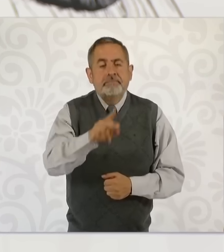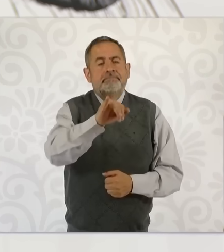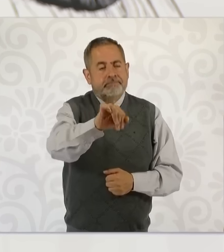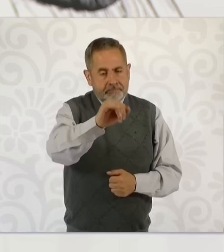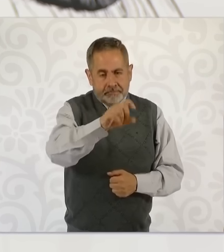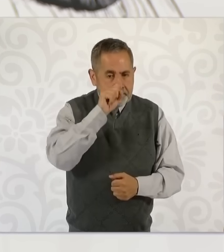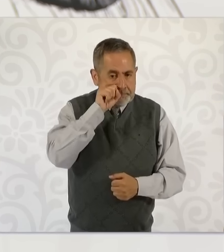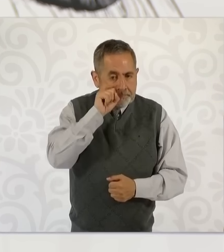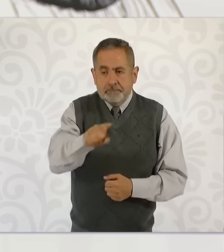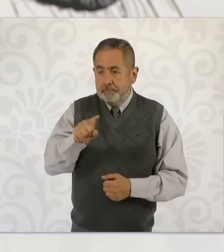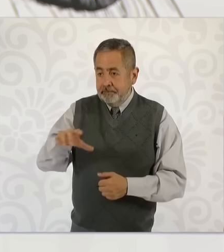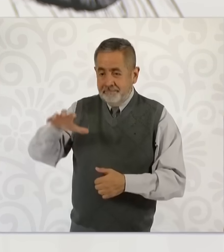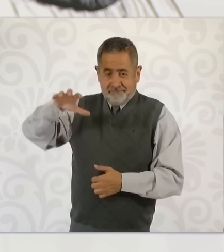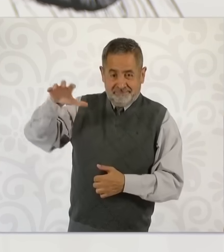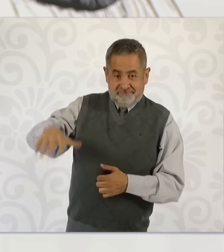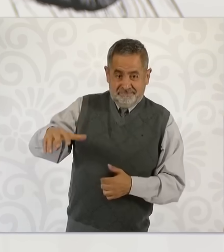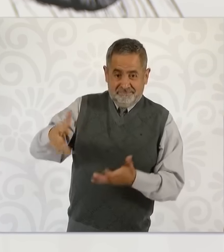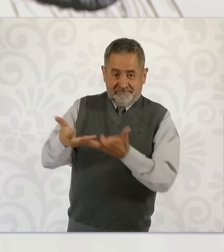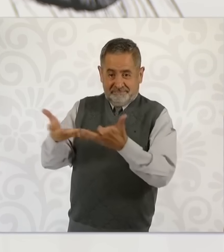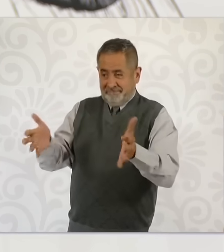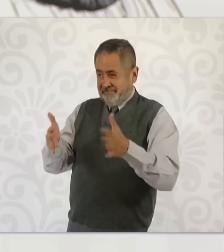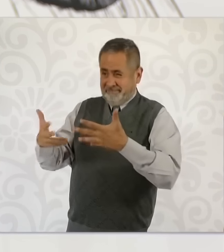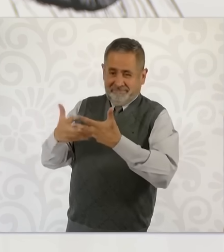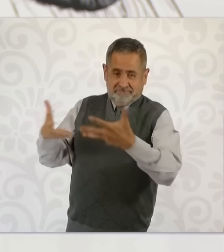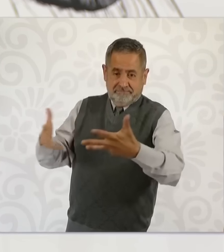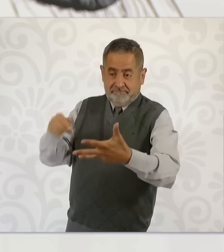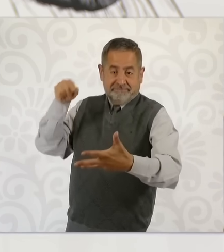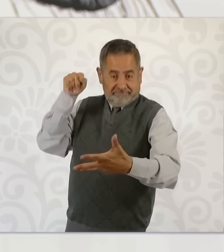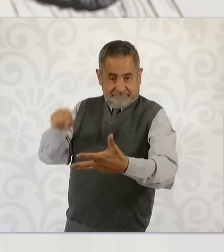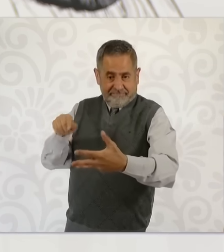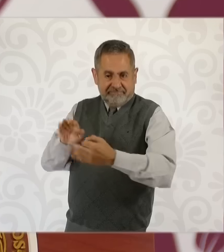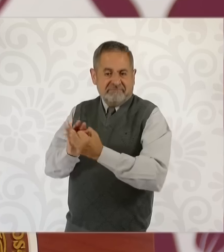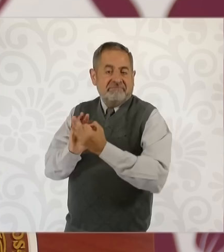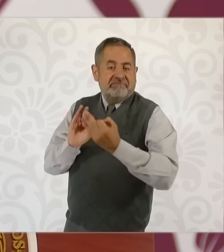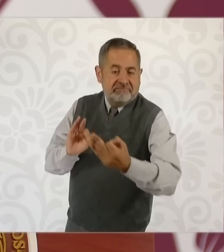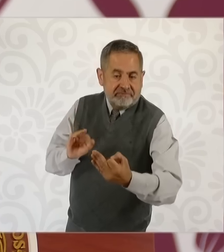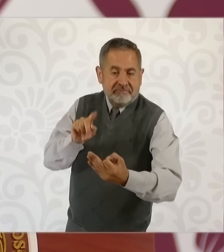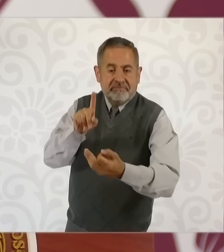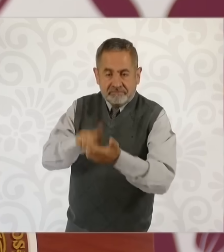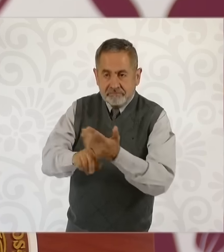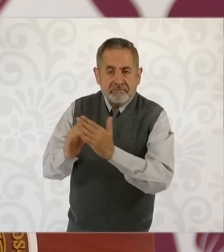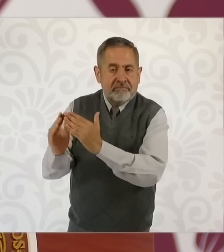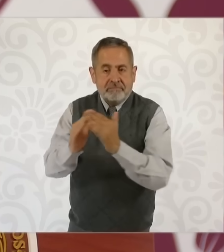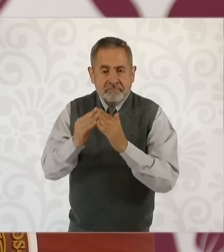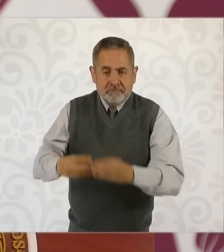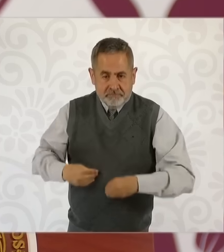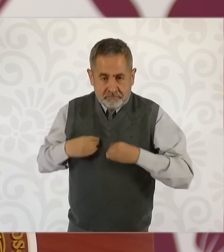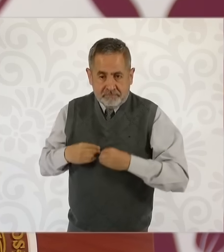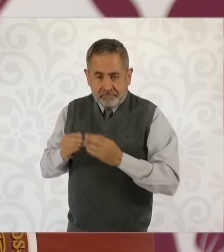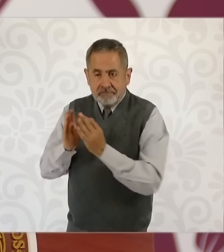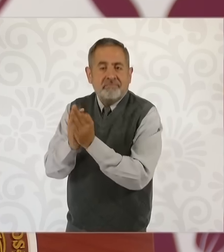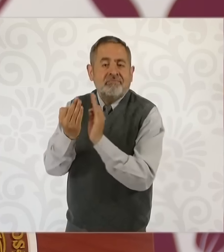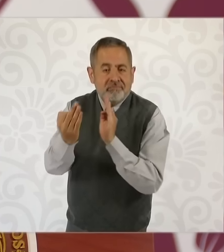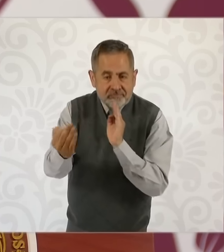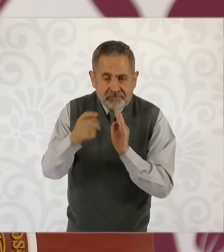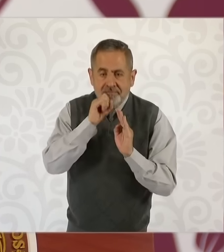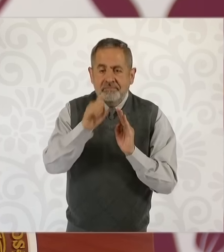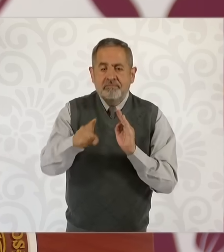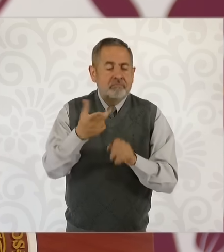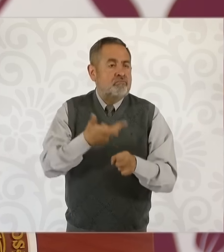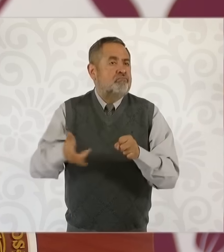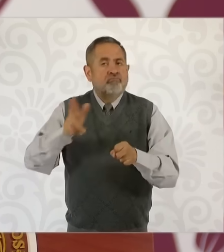donde van a estar los empleos, pues cerca viva la gente y cerca tengan todos los servicios